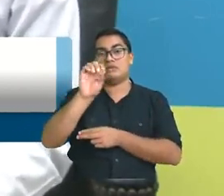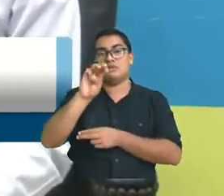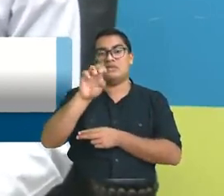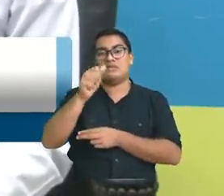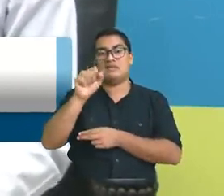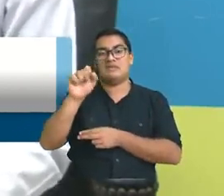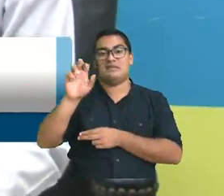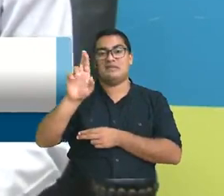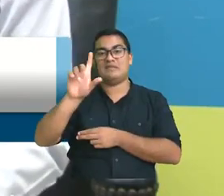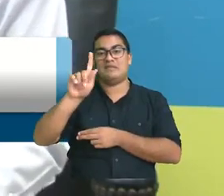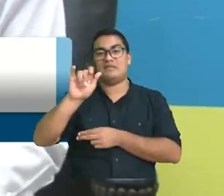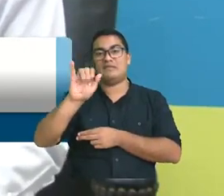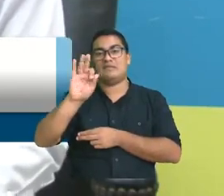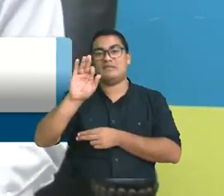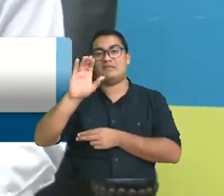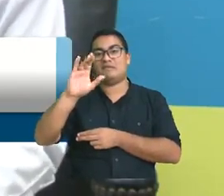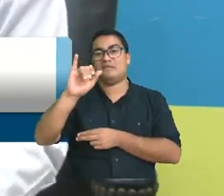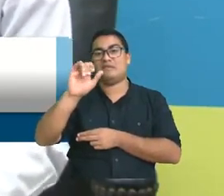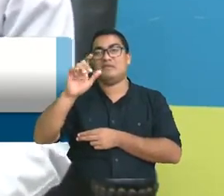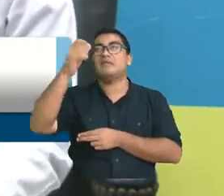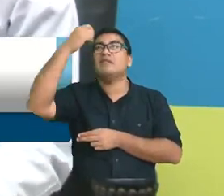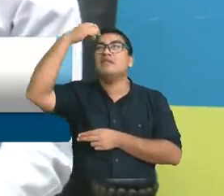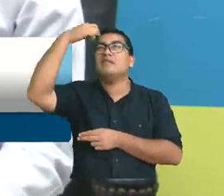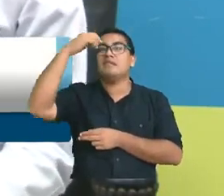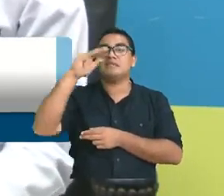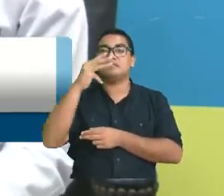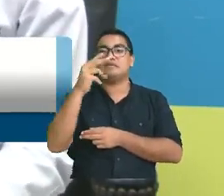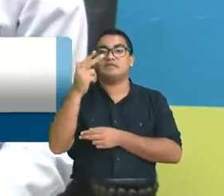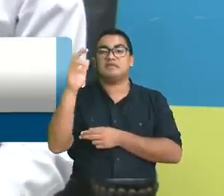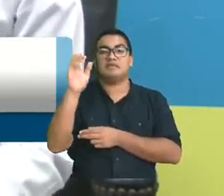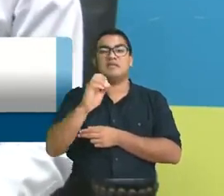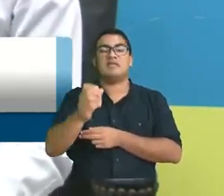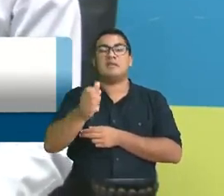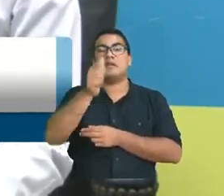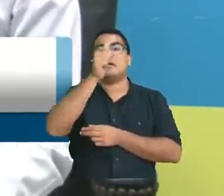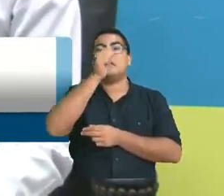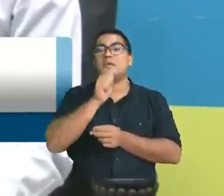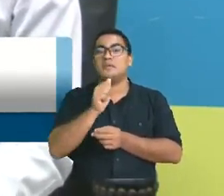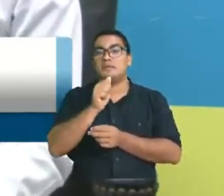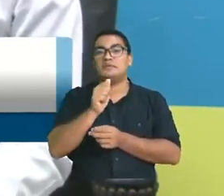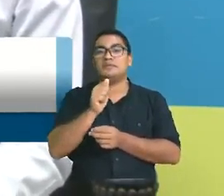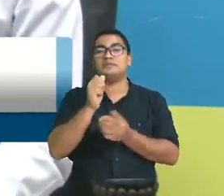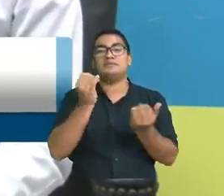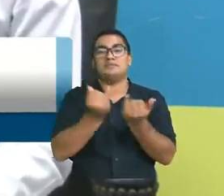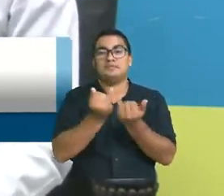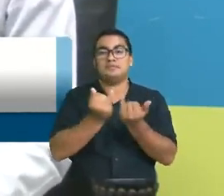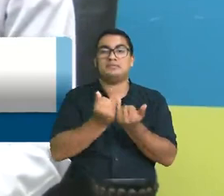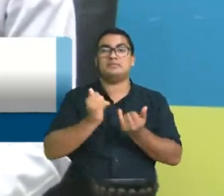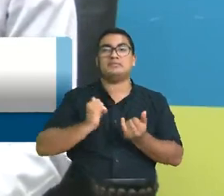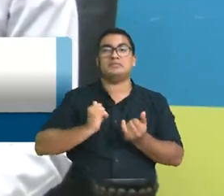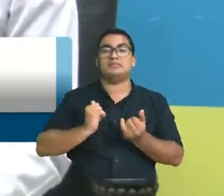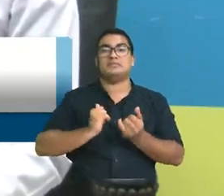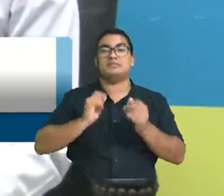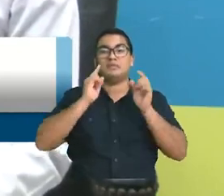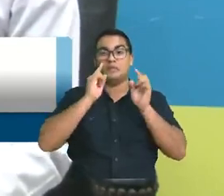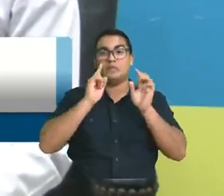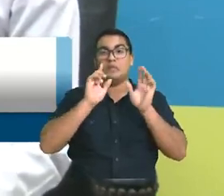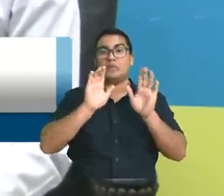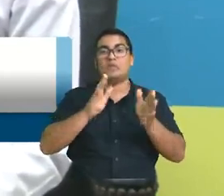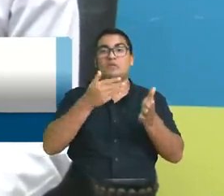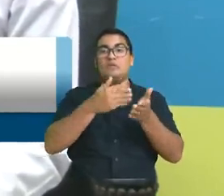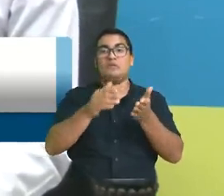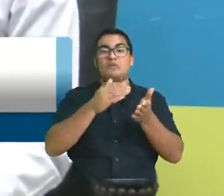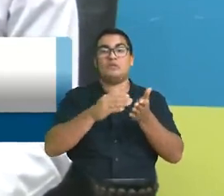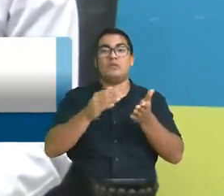lágrimas artificiales están compuestas en un 98% de agua. También tienen preservantes que facilitan